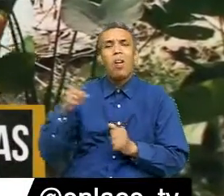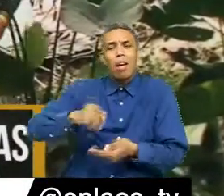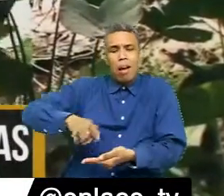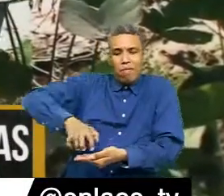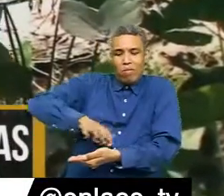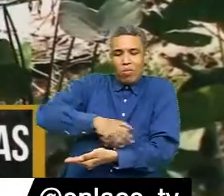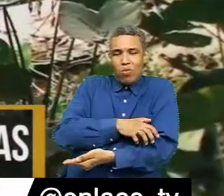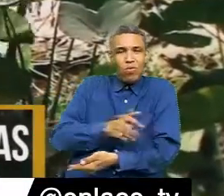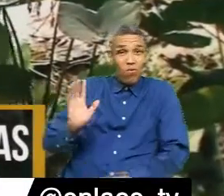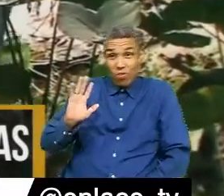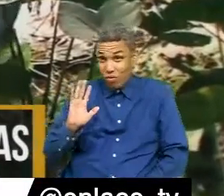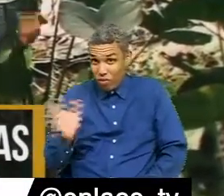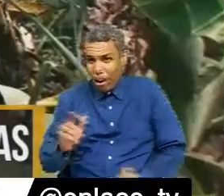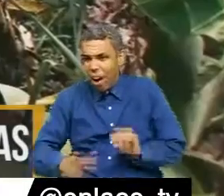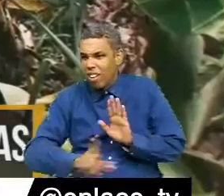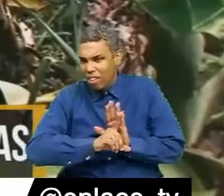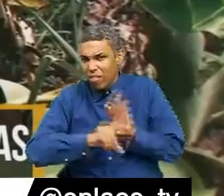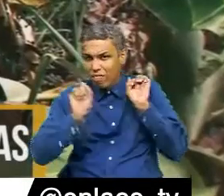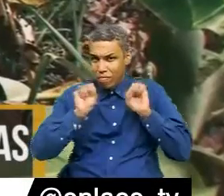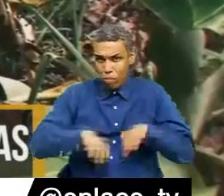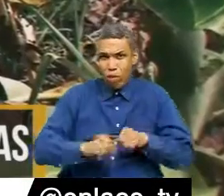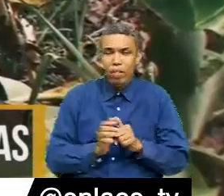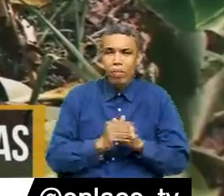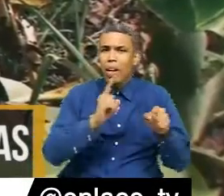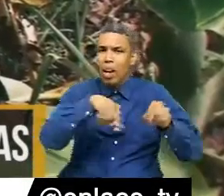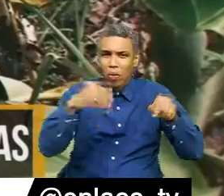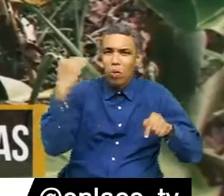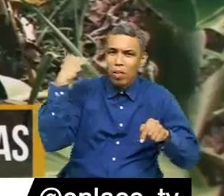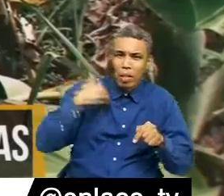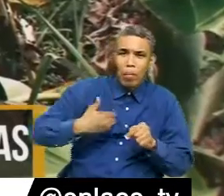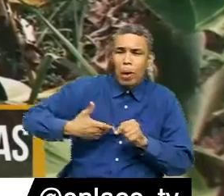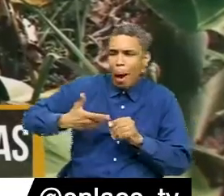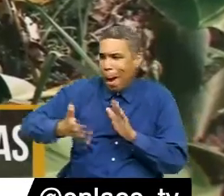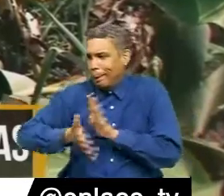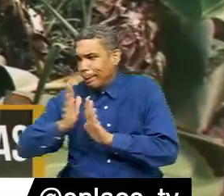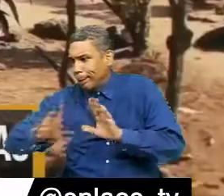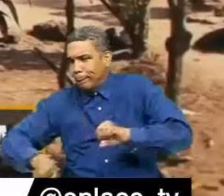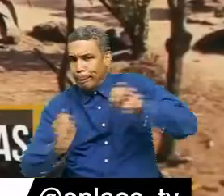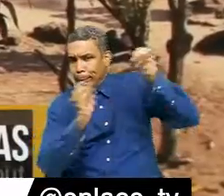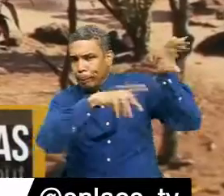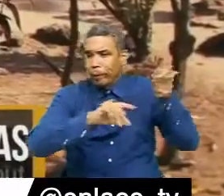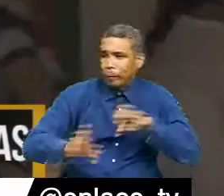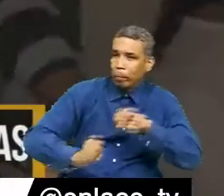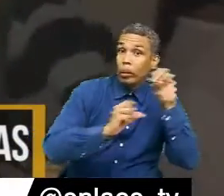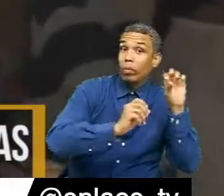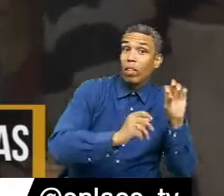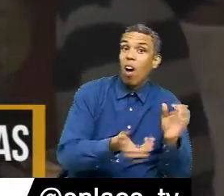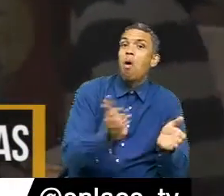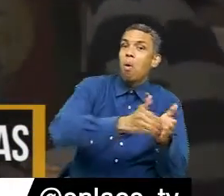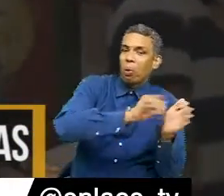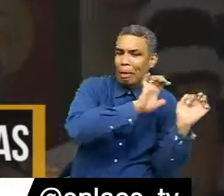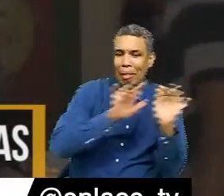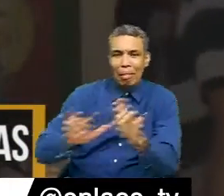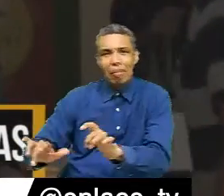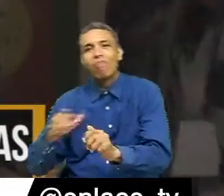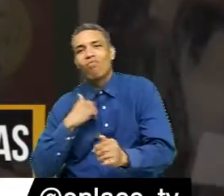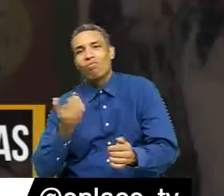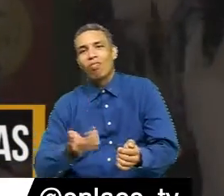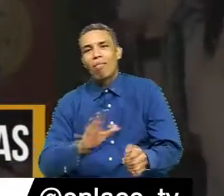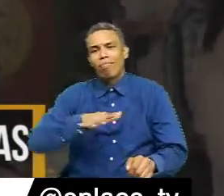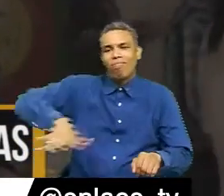segundos ocupantes, y en ese sentido ya el problema ya se ha ido superando y los nuevos casos ya salen